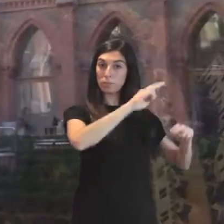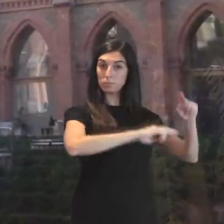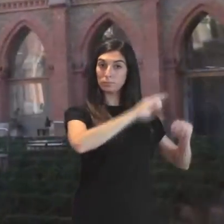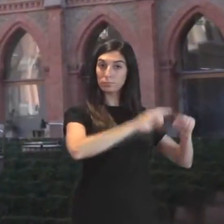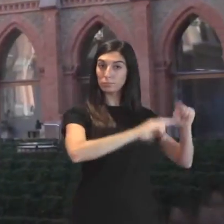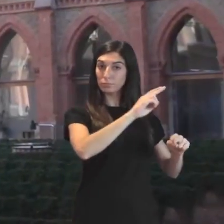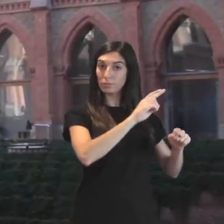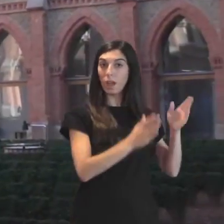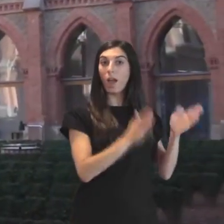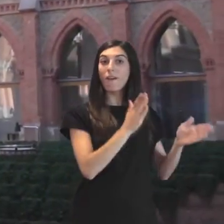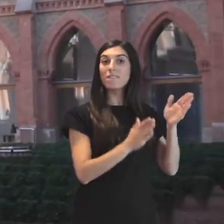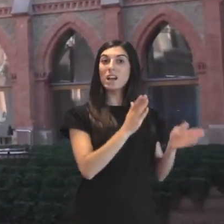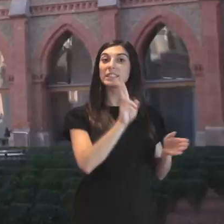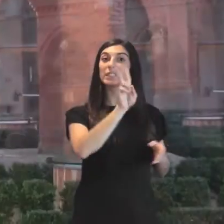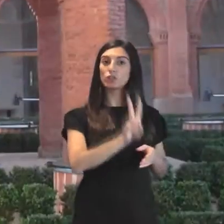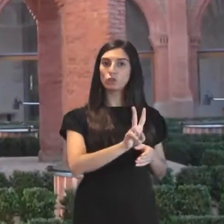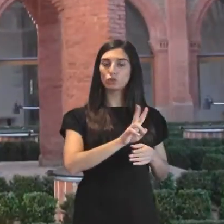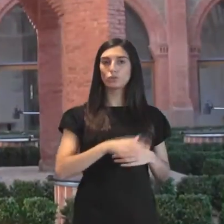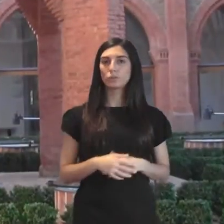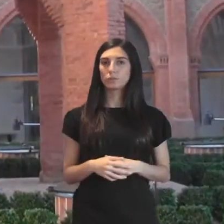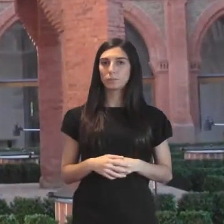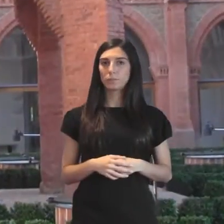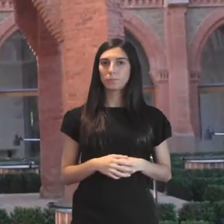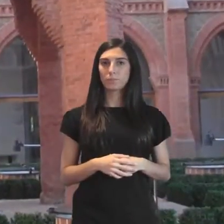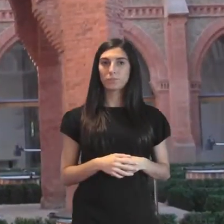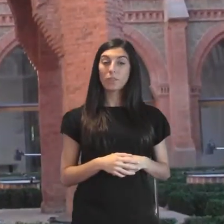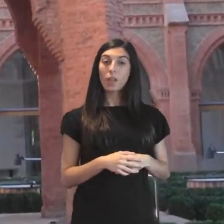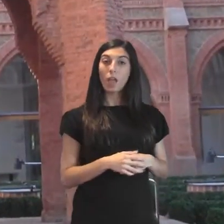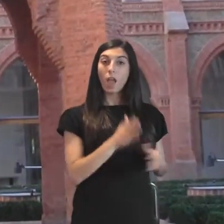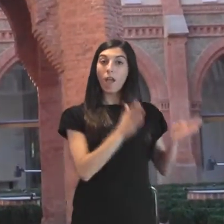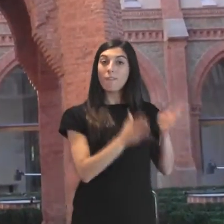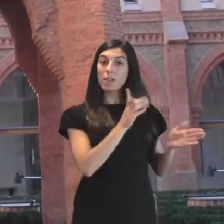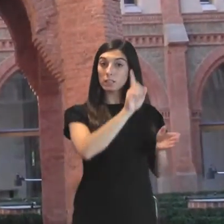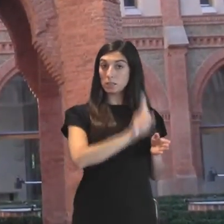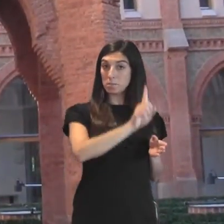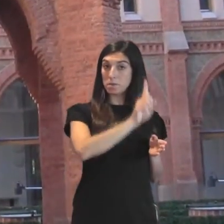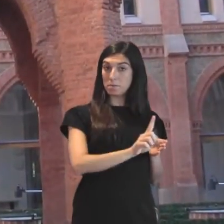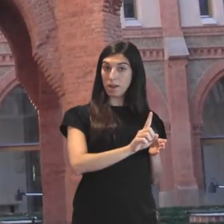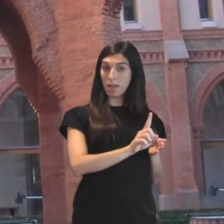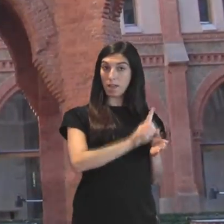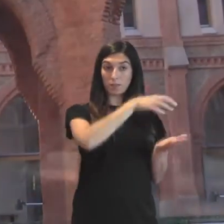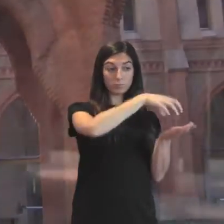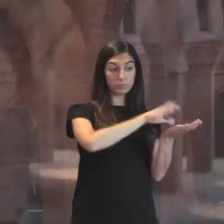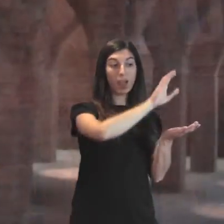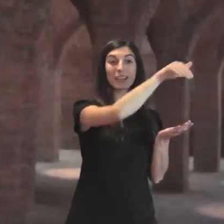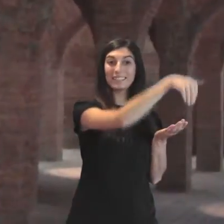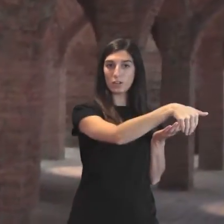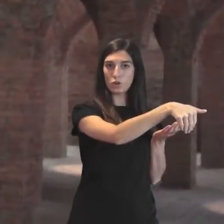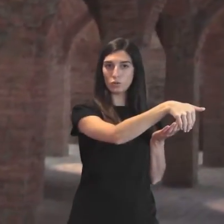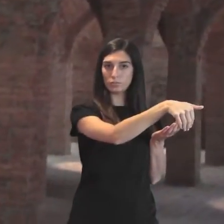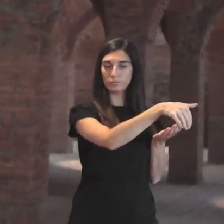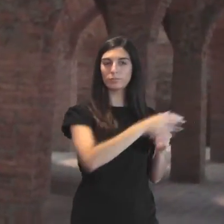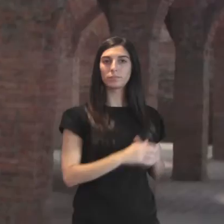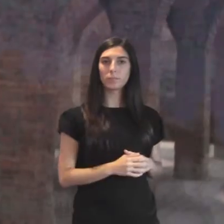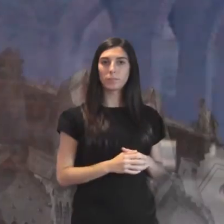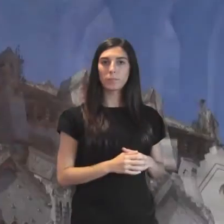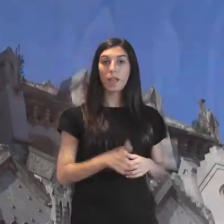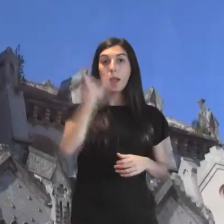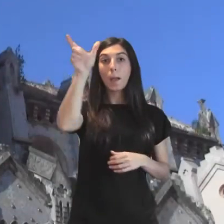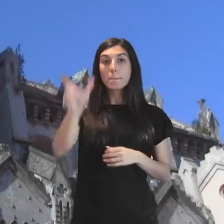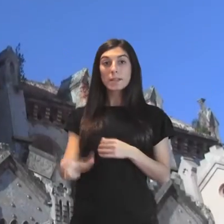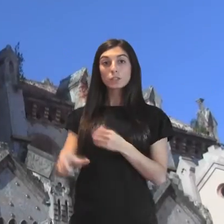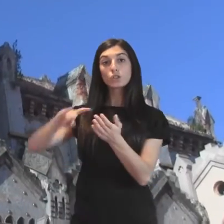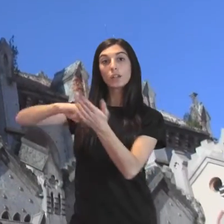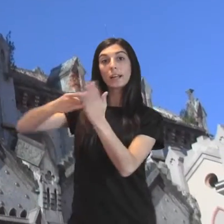al este, que incluye en su centro un gran templete de ladrillo, bajo el que se halla el aljibe, y otro menor al oeste, separados ambos por